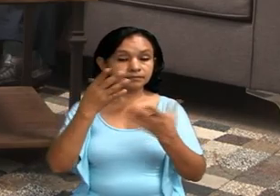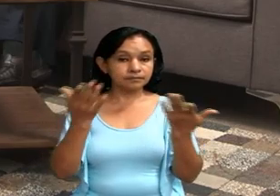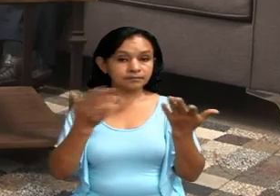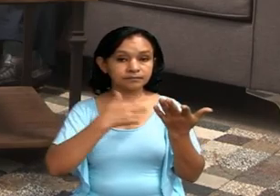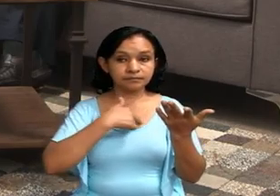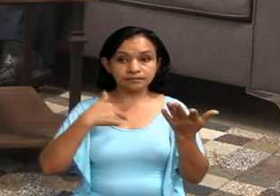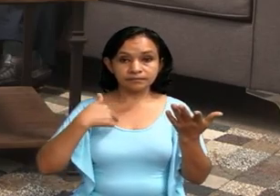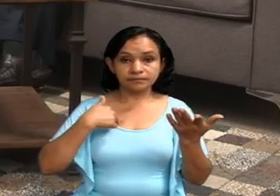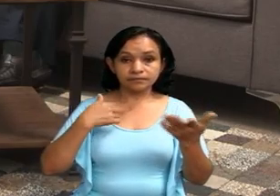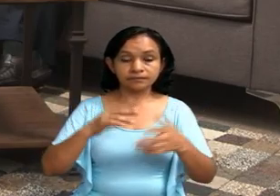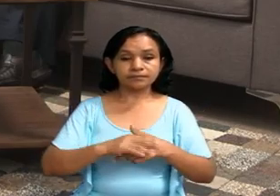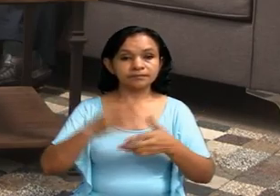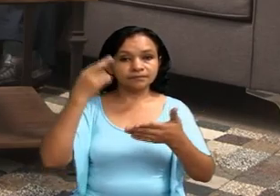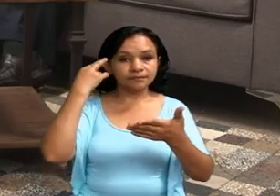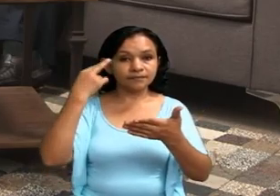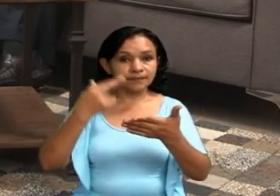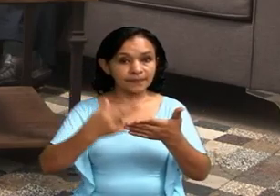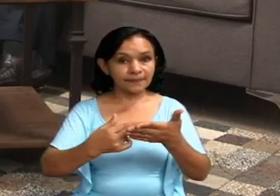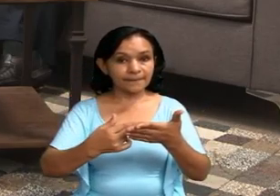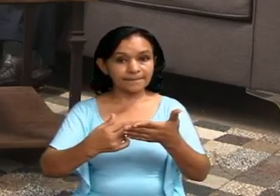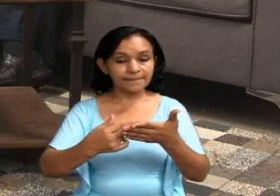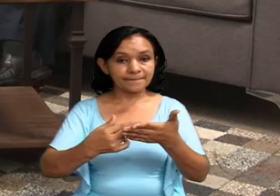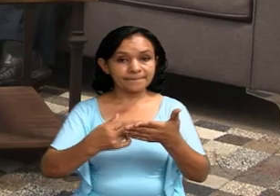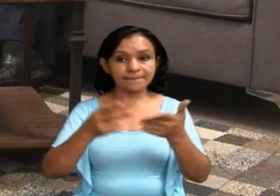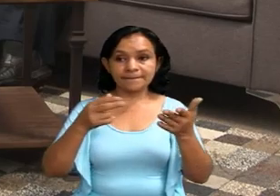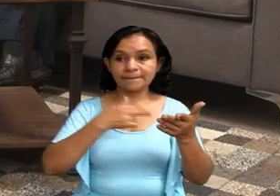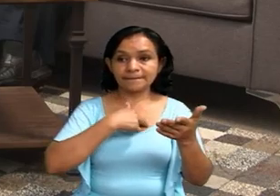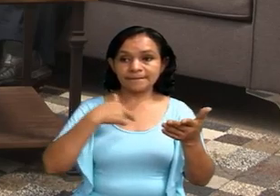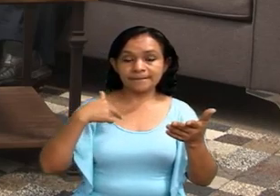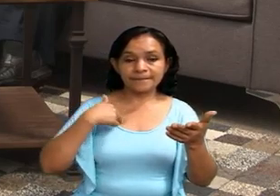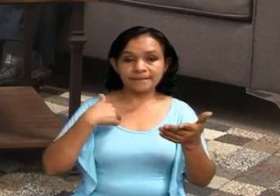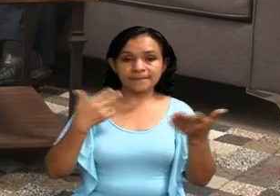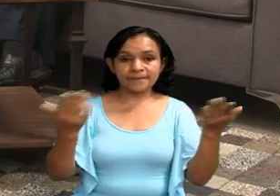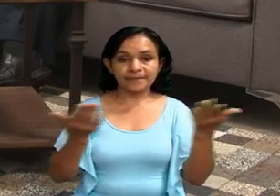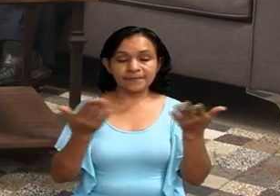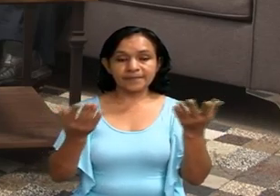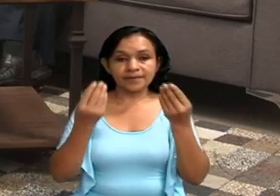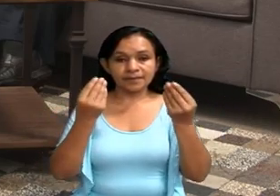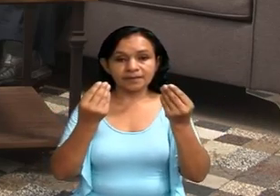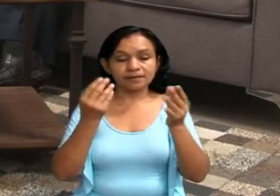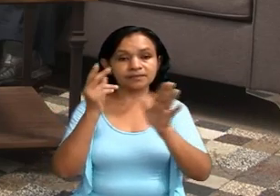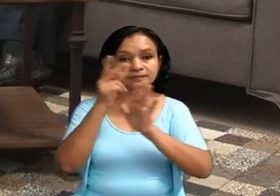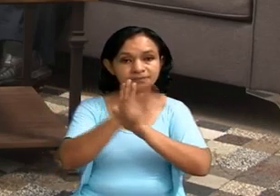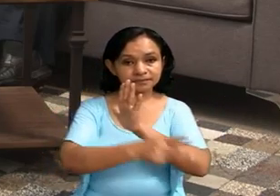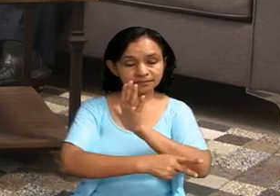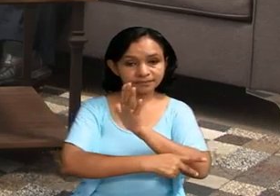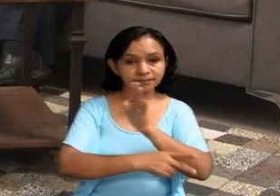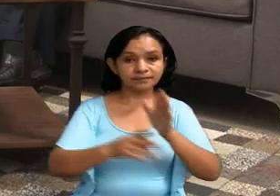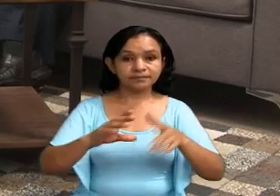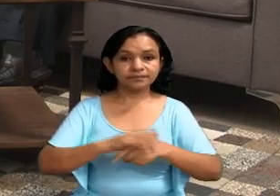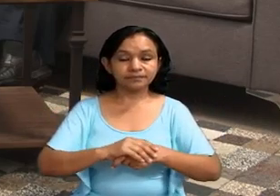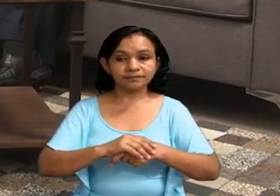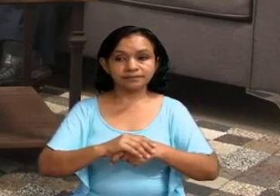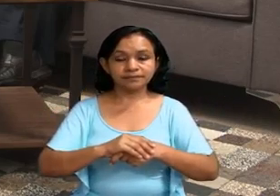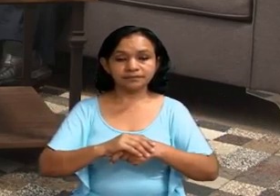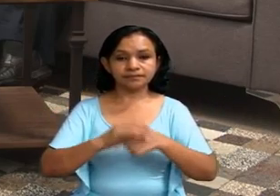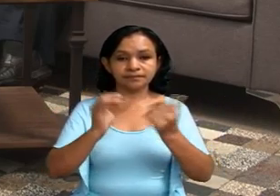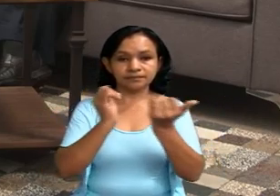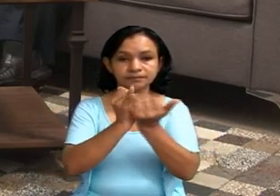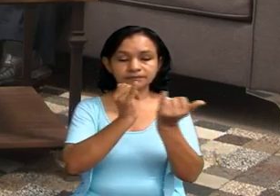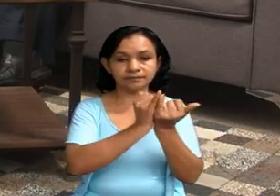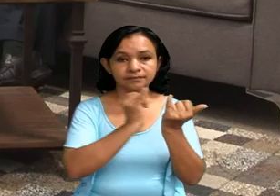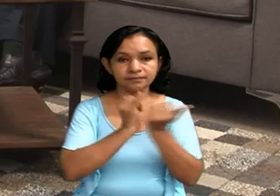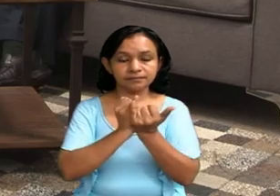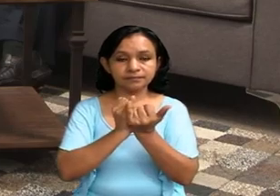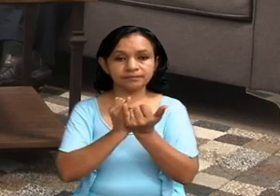Porque acordémonos que ahí incidieron también muchos países. Exacto. Como aves de rapiña,